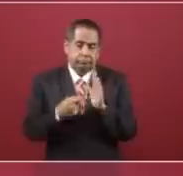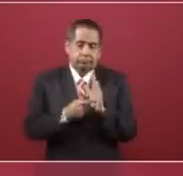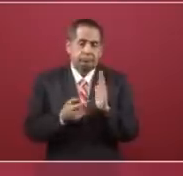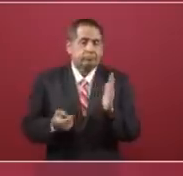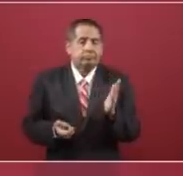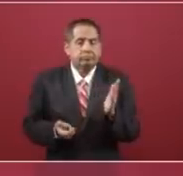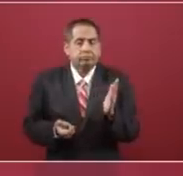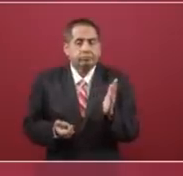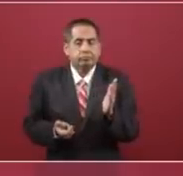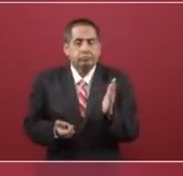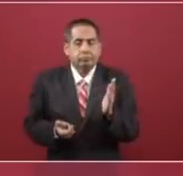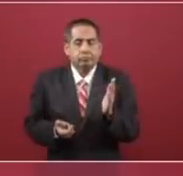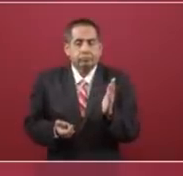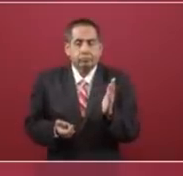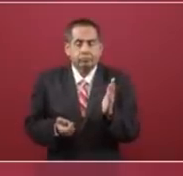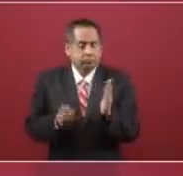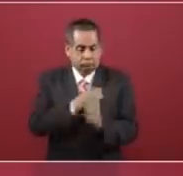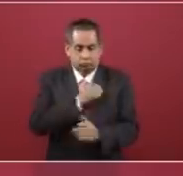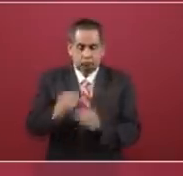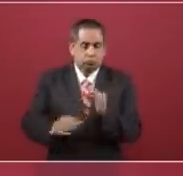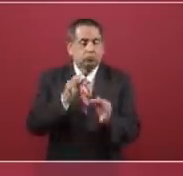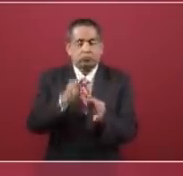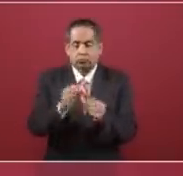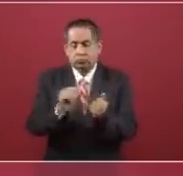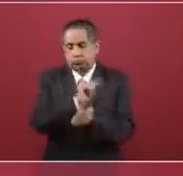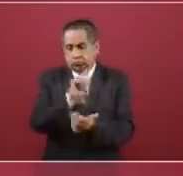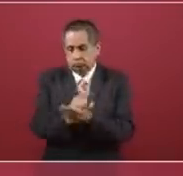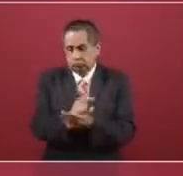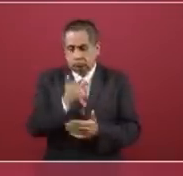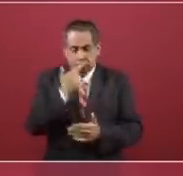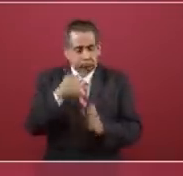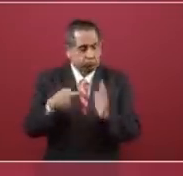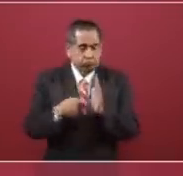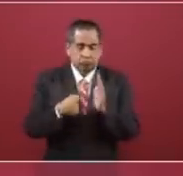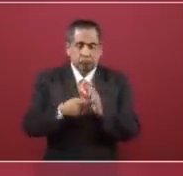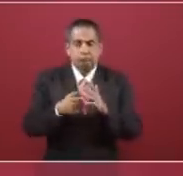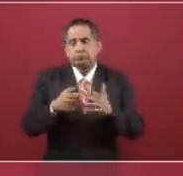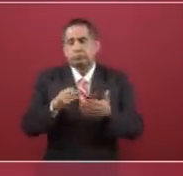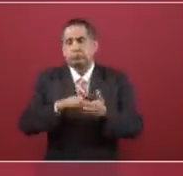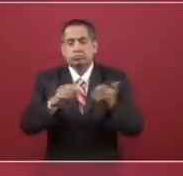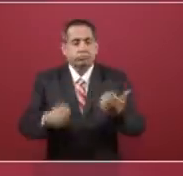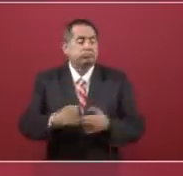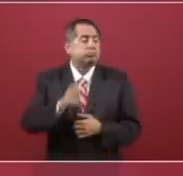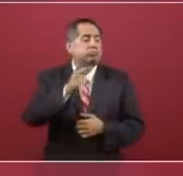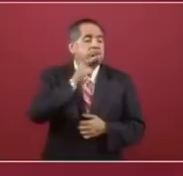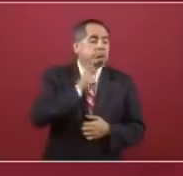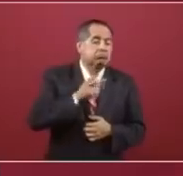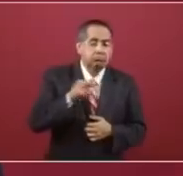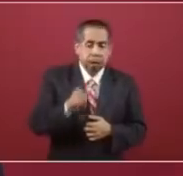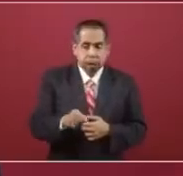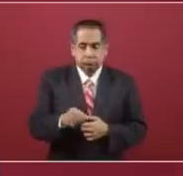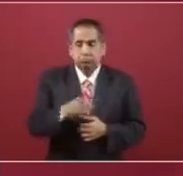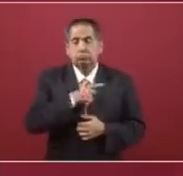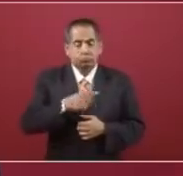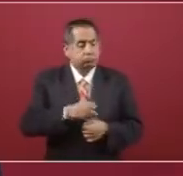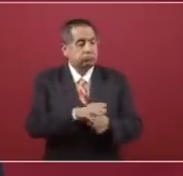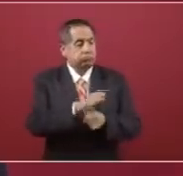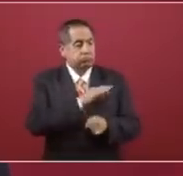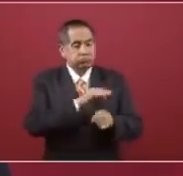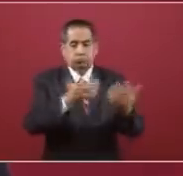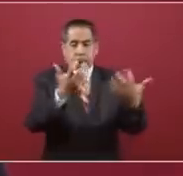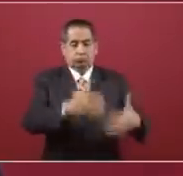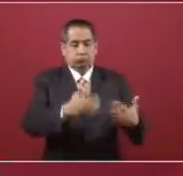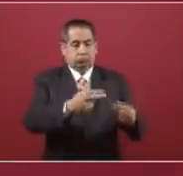este cumplir con la ley. Pero en el caso, por ejemplo, de Pemex tiene posibilidad como